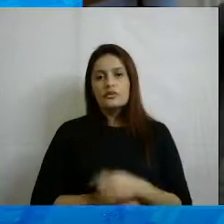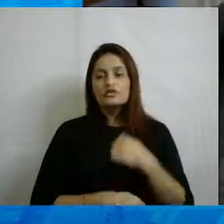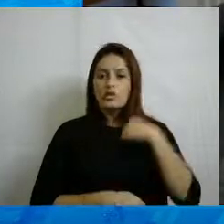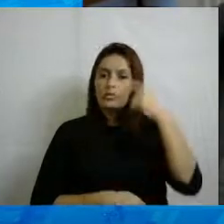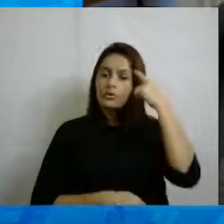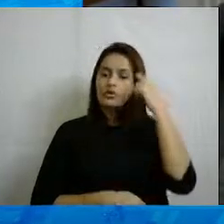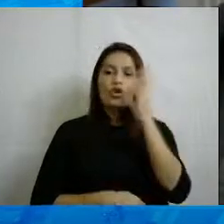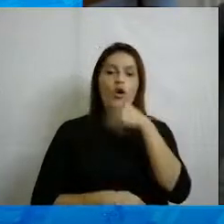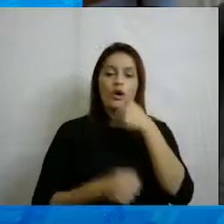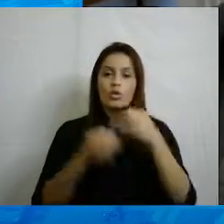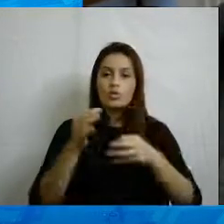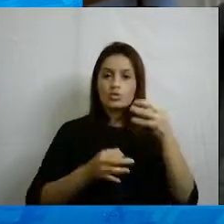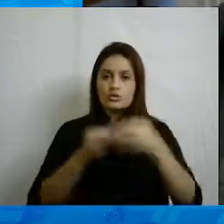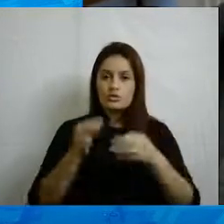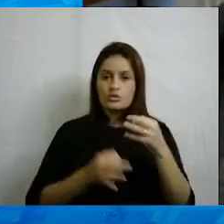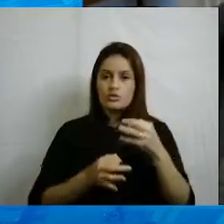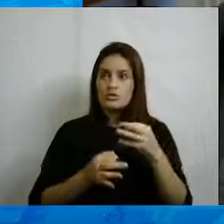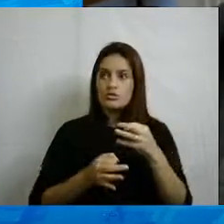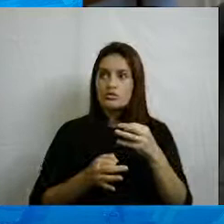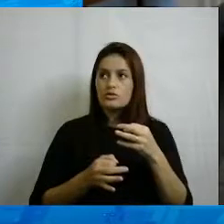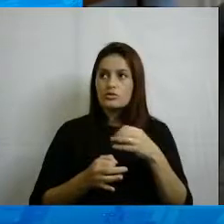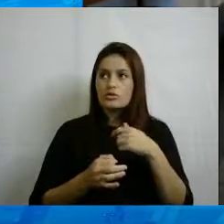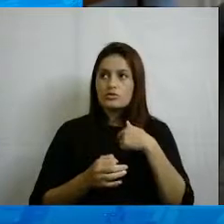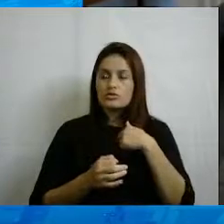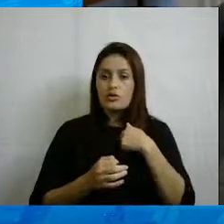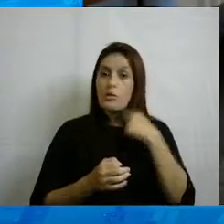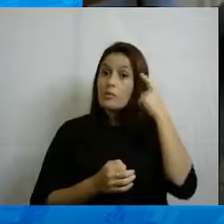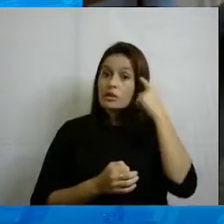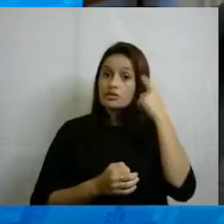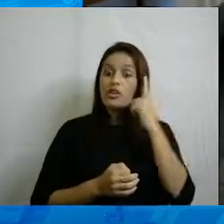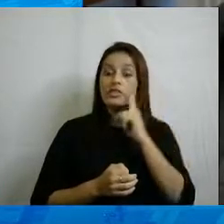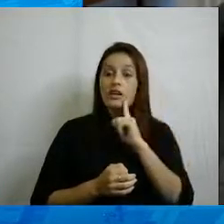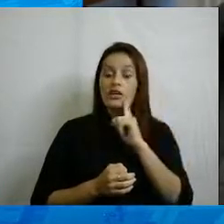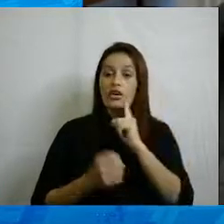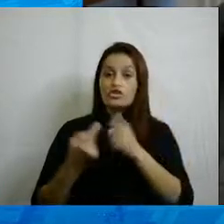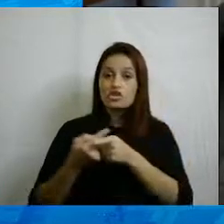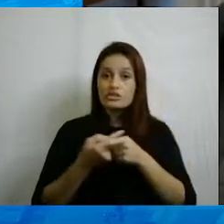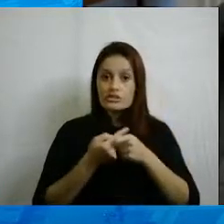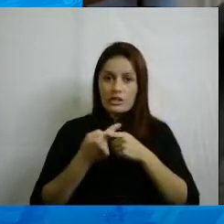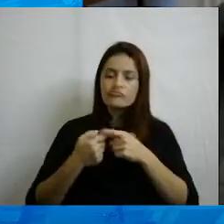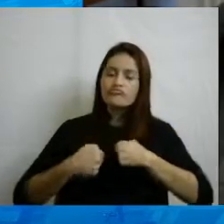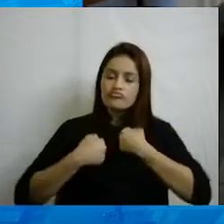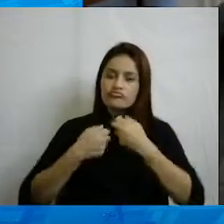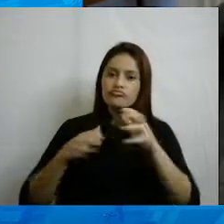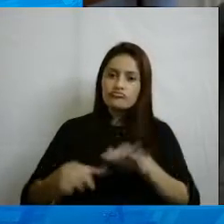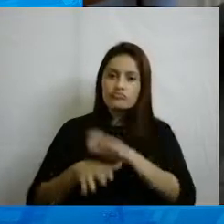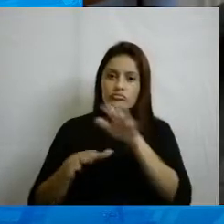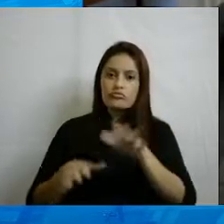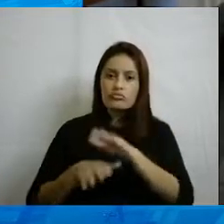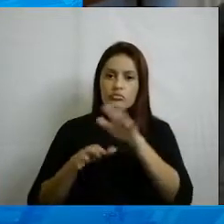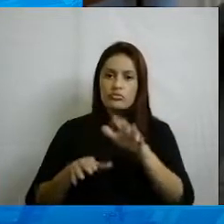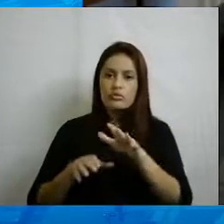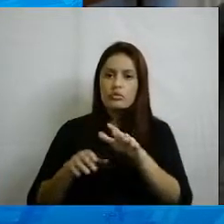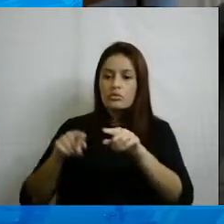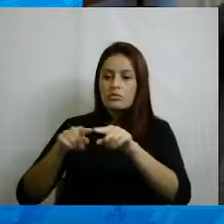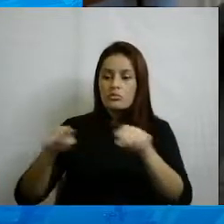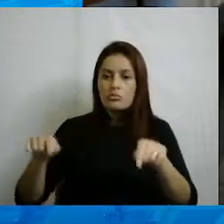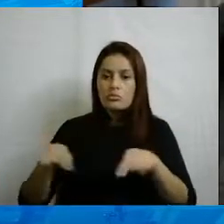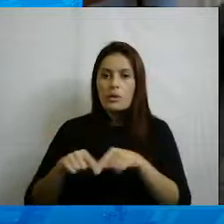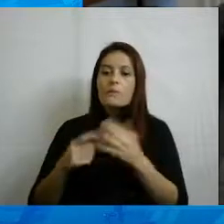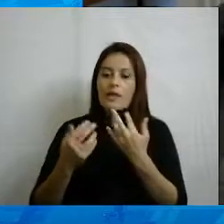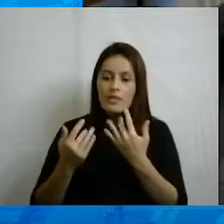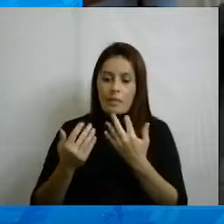injusto, re injusto, que si yo veo que tengo unas socias que se han sacado la porquería para conseguirse su lado y